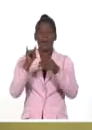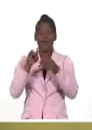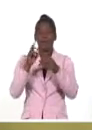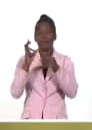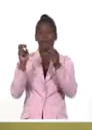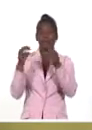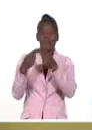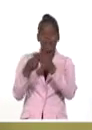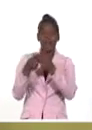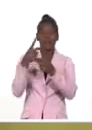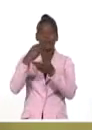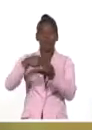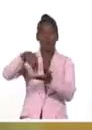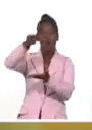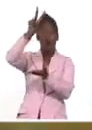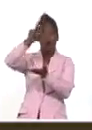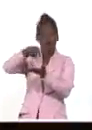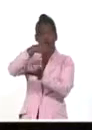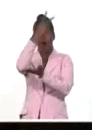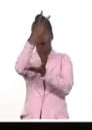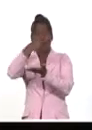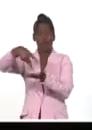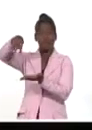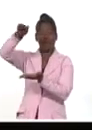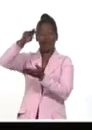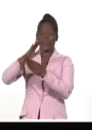destreza, equilibrio y comicidad.